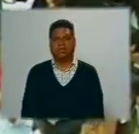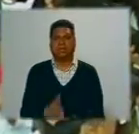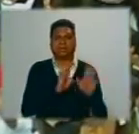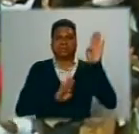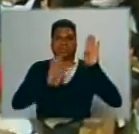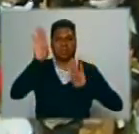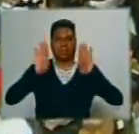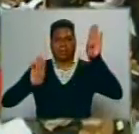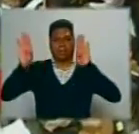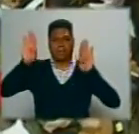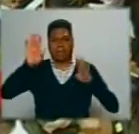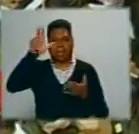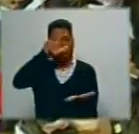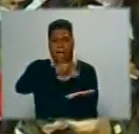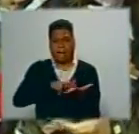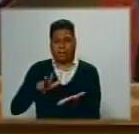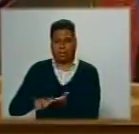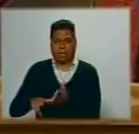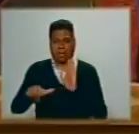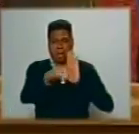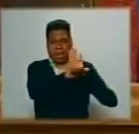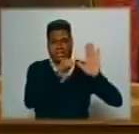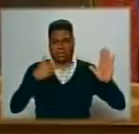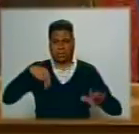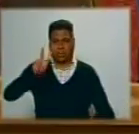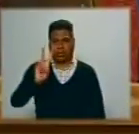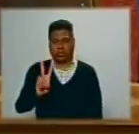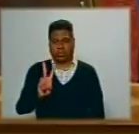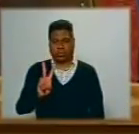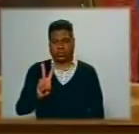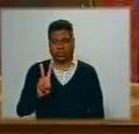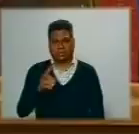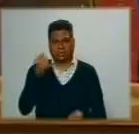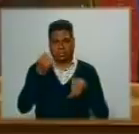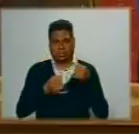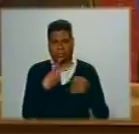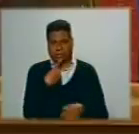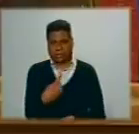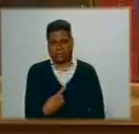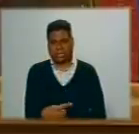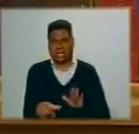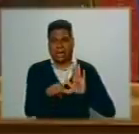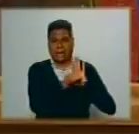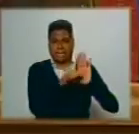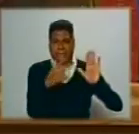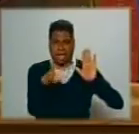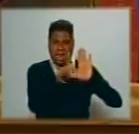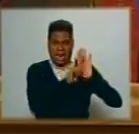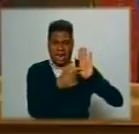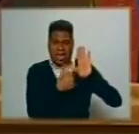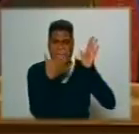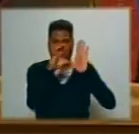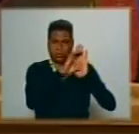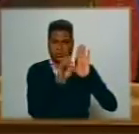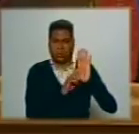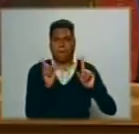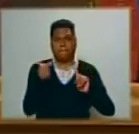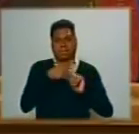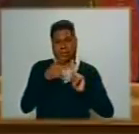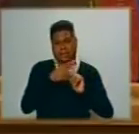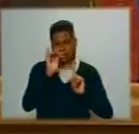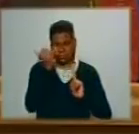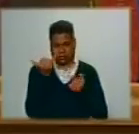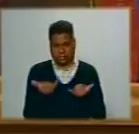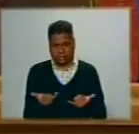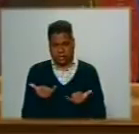aprobado. Siguiente artículo. Artículo 2. Finalidades. La presente ley constitucional tiene como finalidades: 1. Incrementar el